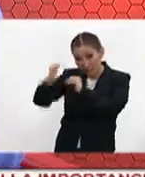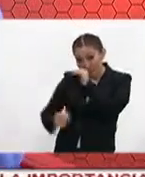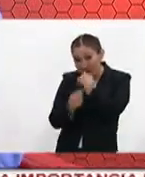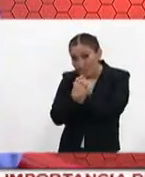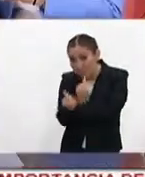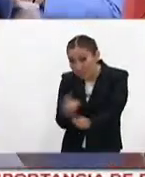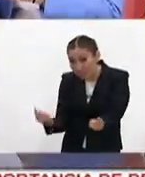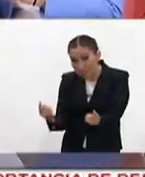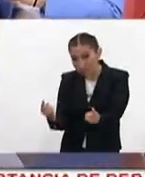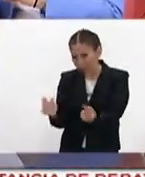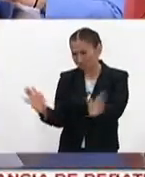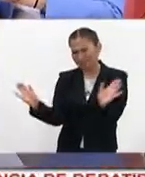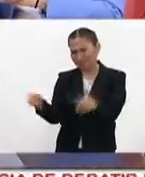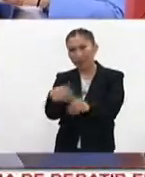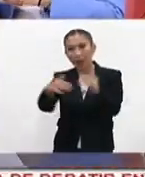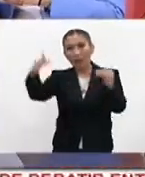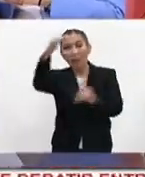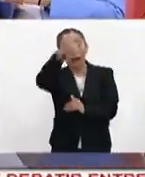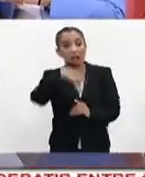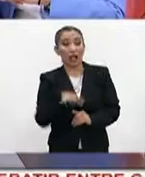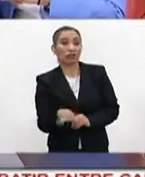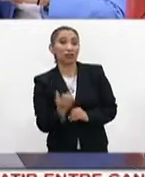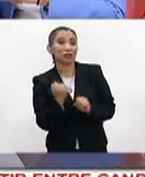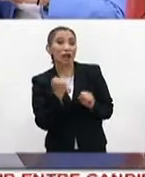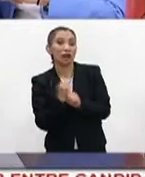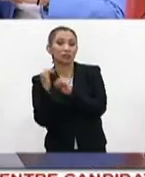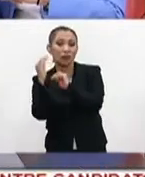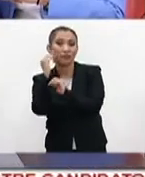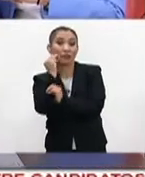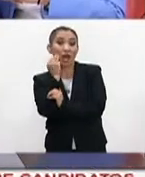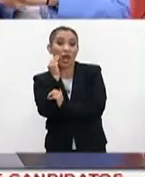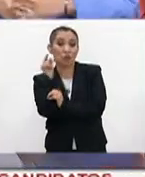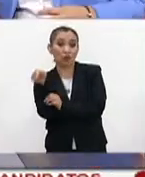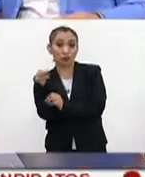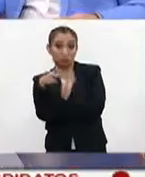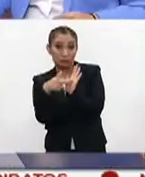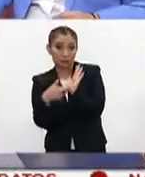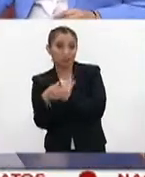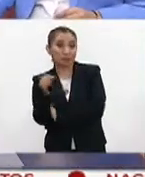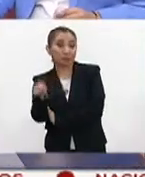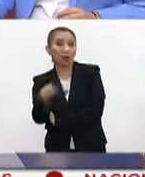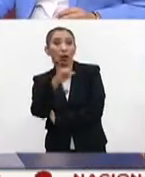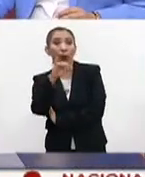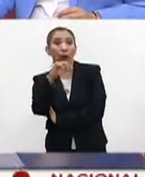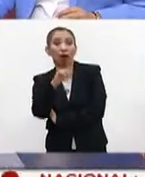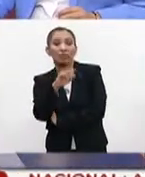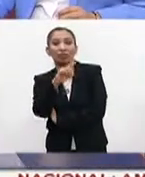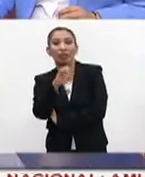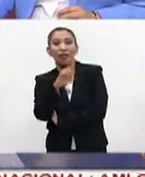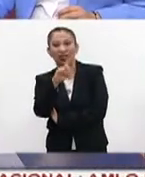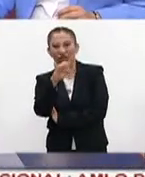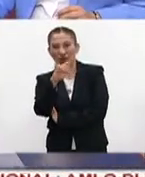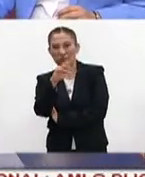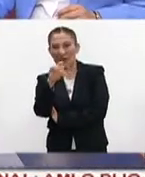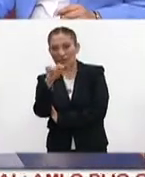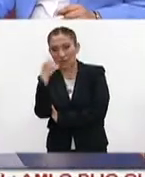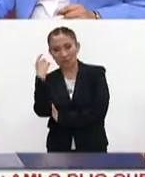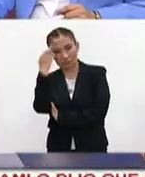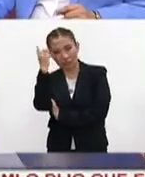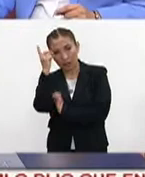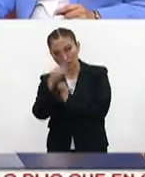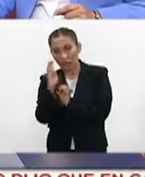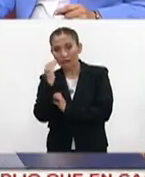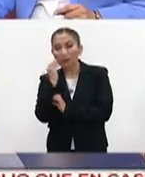Exacto. Y en México subió la edad mínima a 14 años en Facebook, de acuerdo a Juan de Dios Batis, que le mandamos un saludo, director de